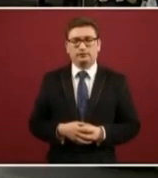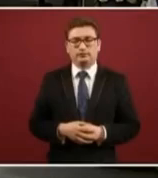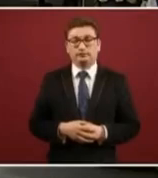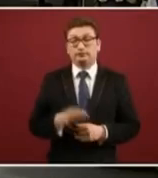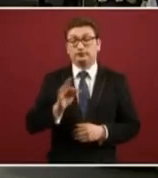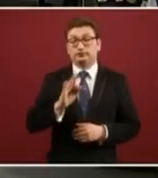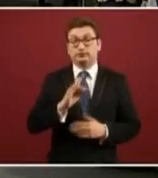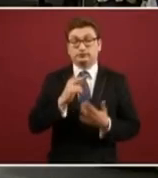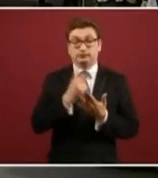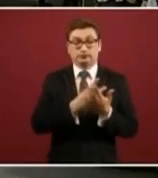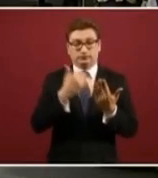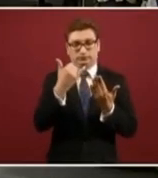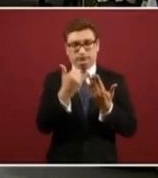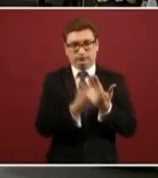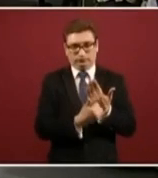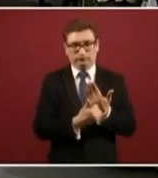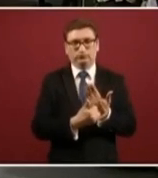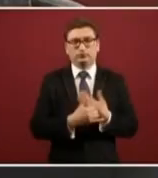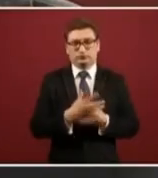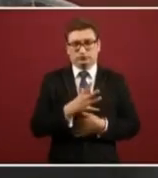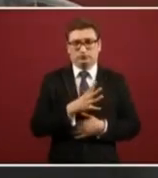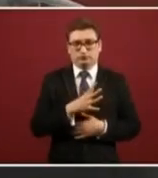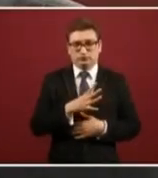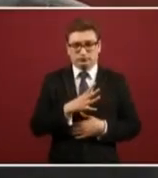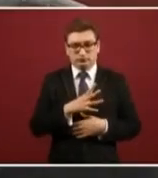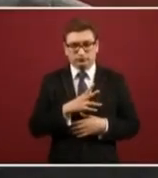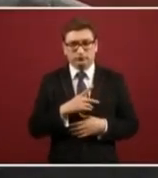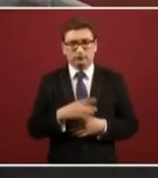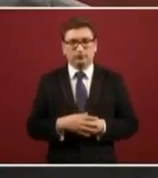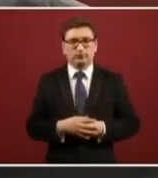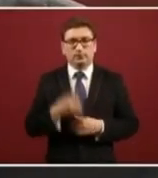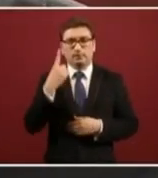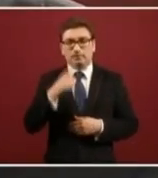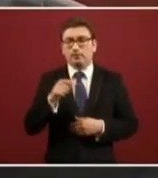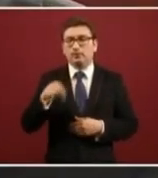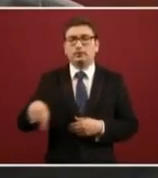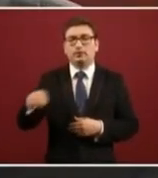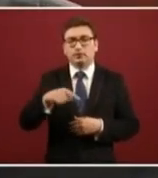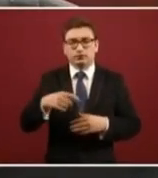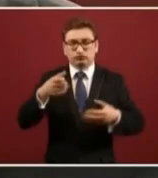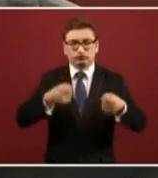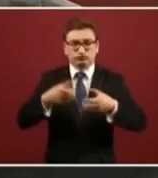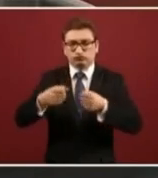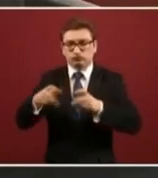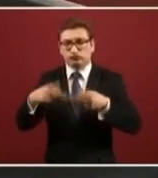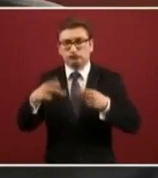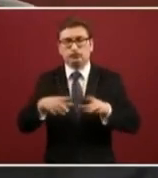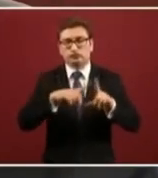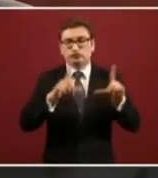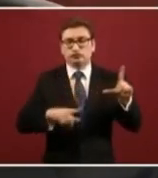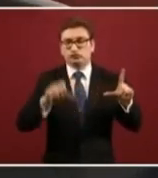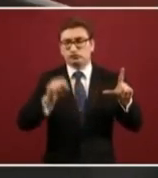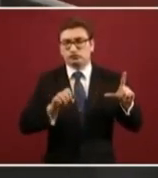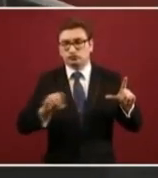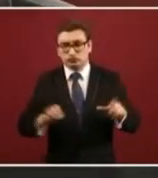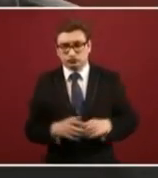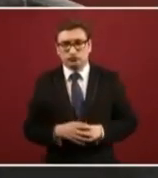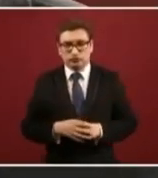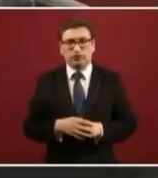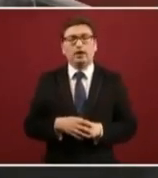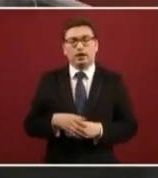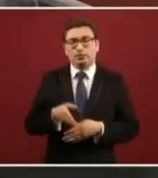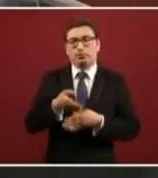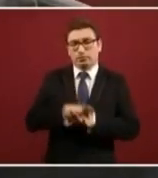proyectos para cuencas lecheras en el sur sureste, hay